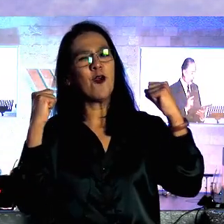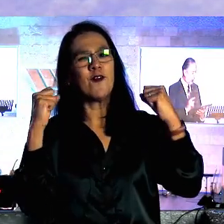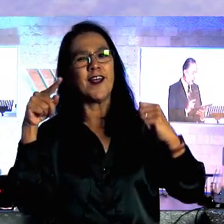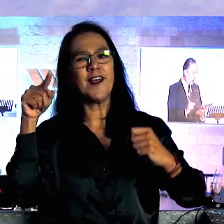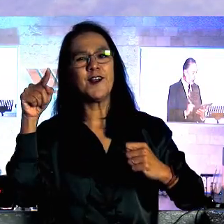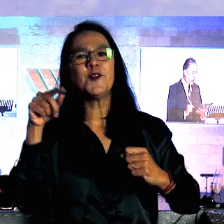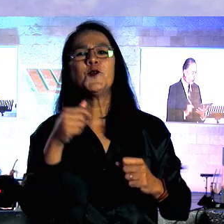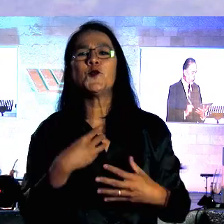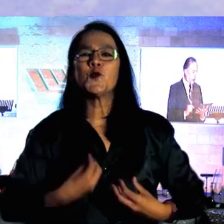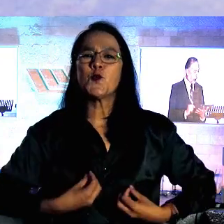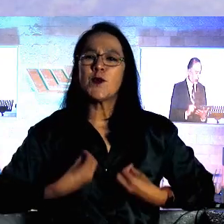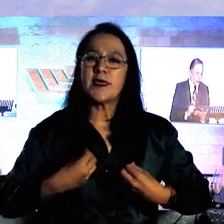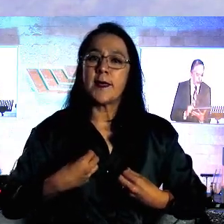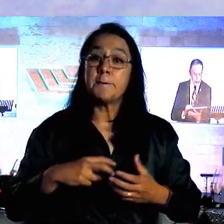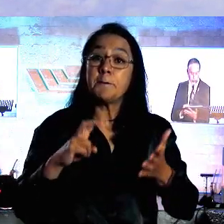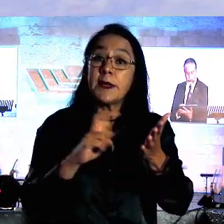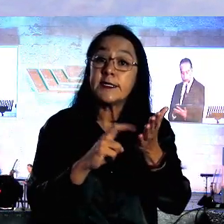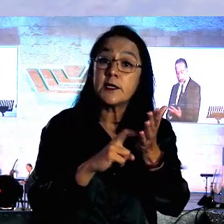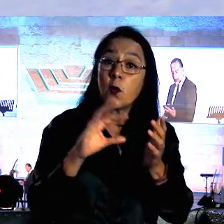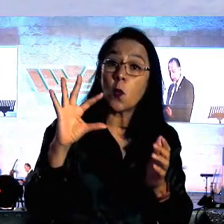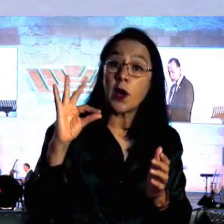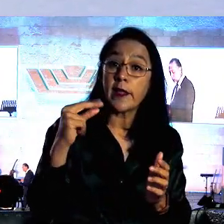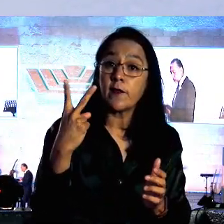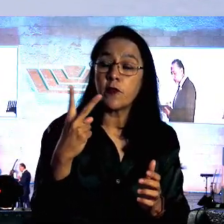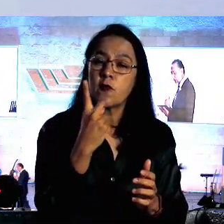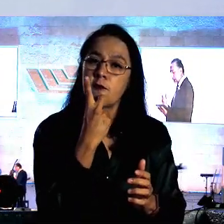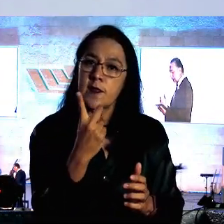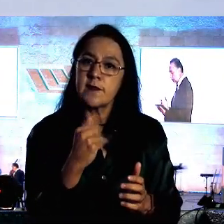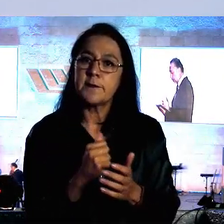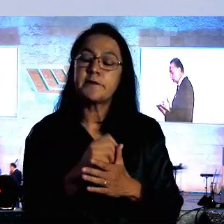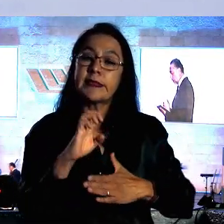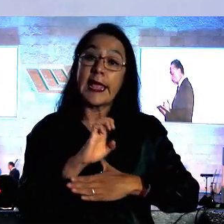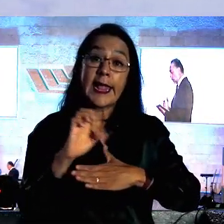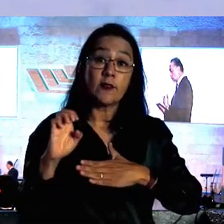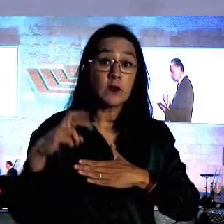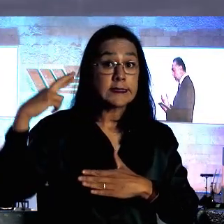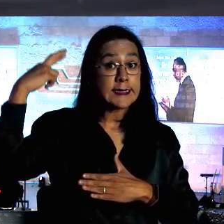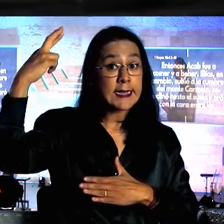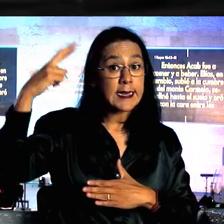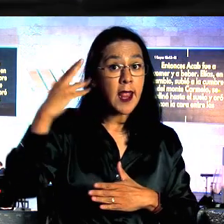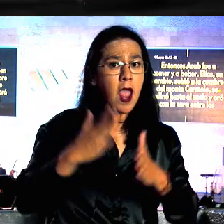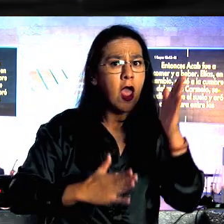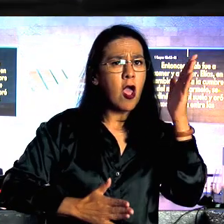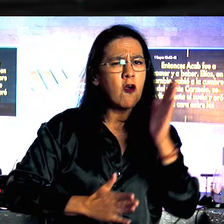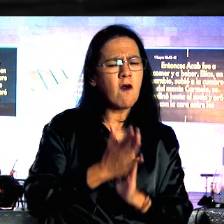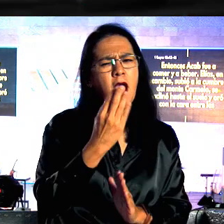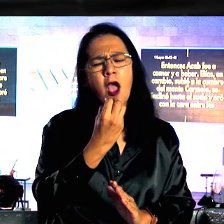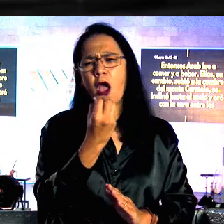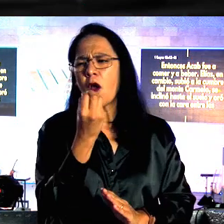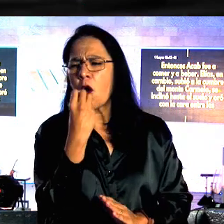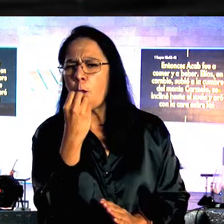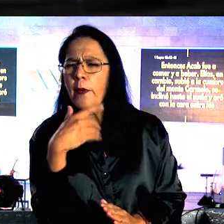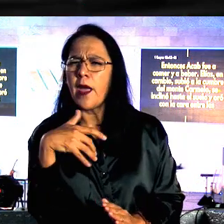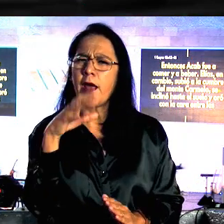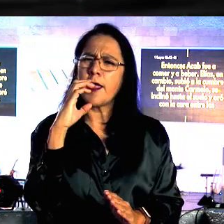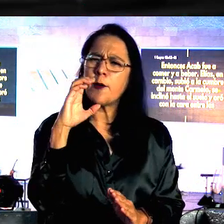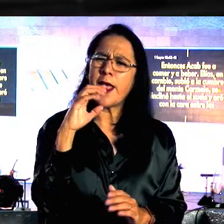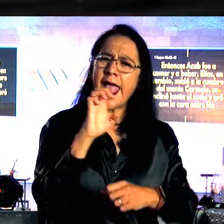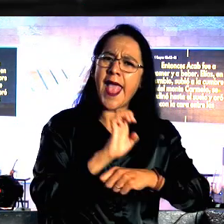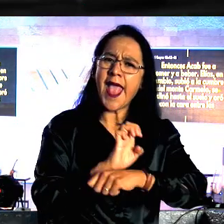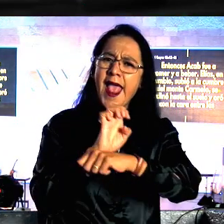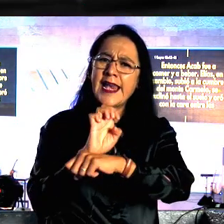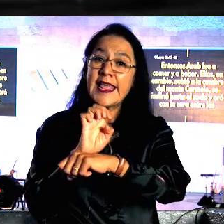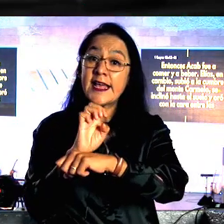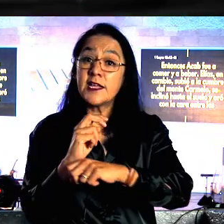dice el versículo 42 entonces Acab fue a comer y a beber Elías en cambio